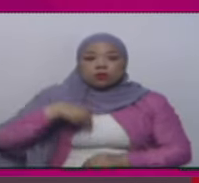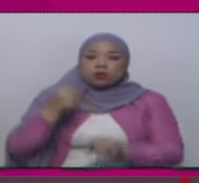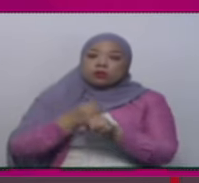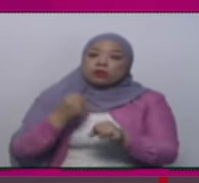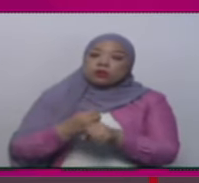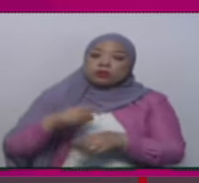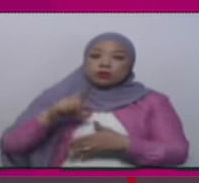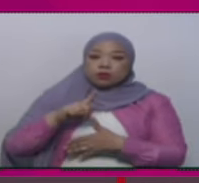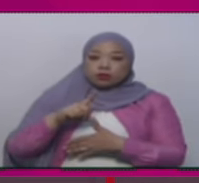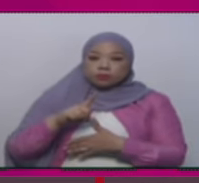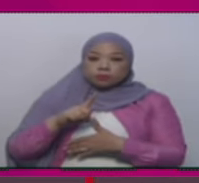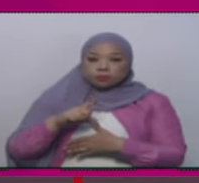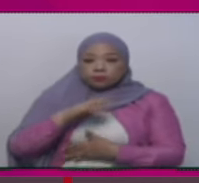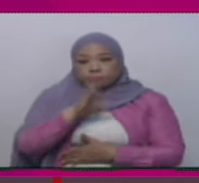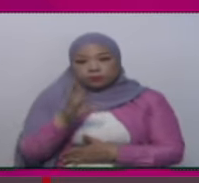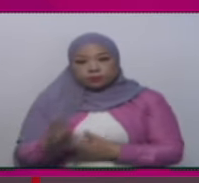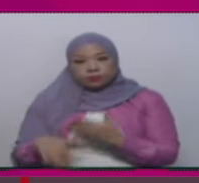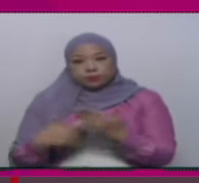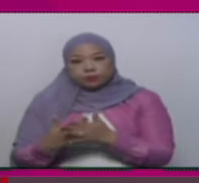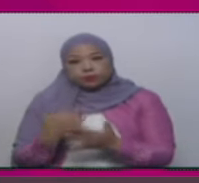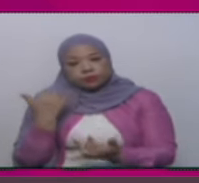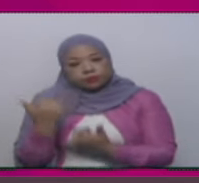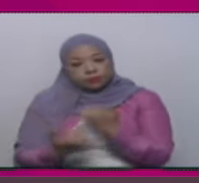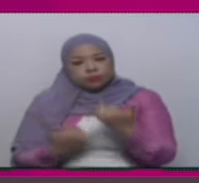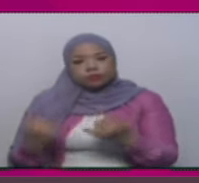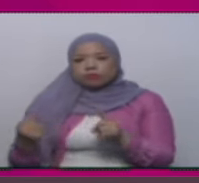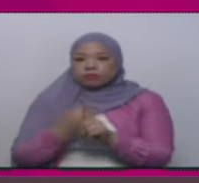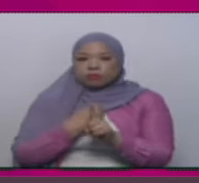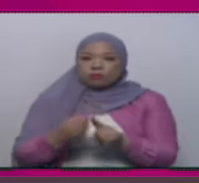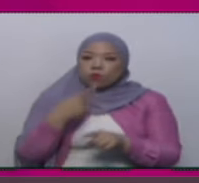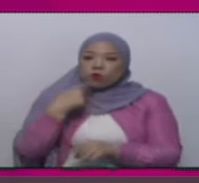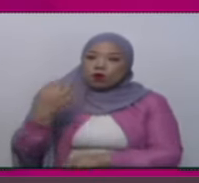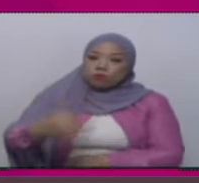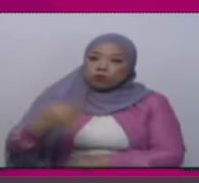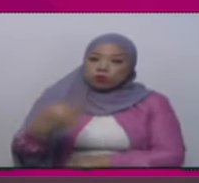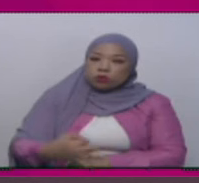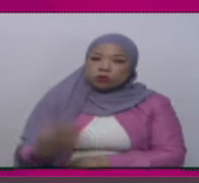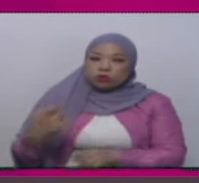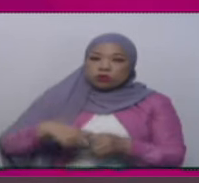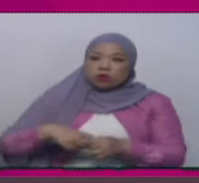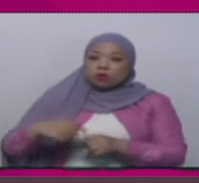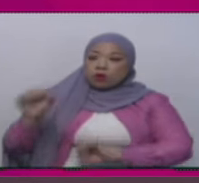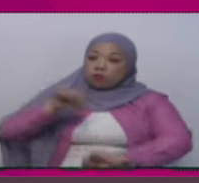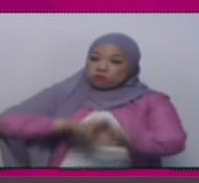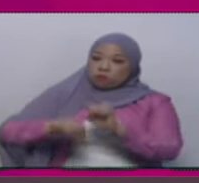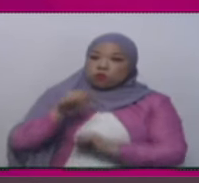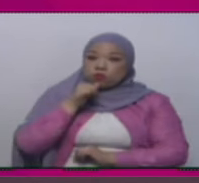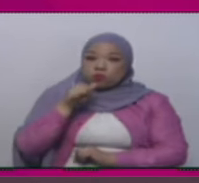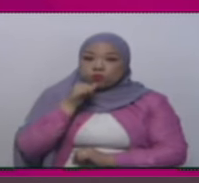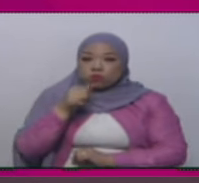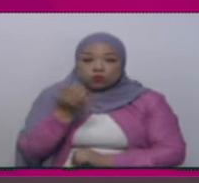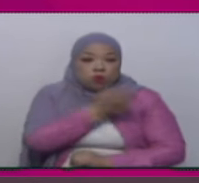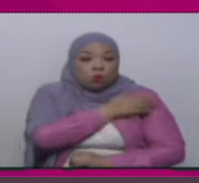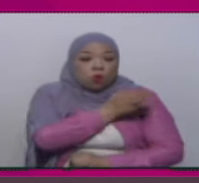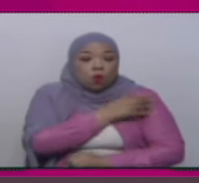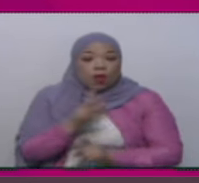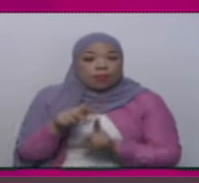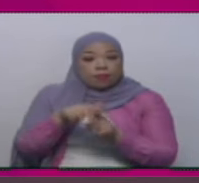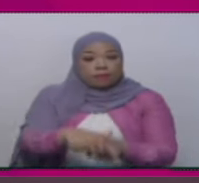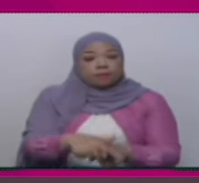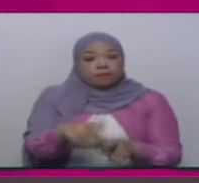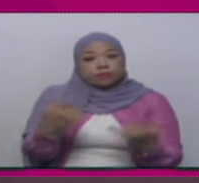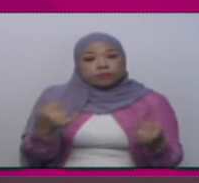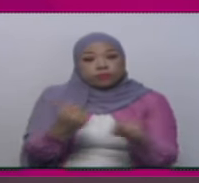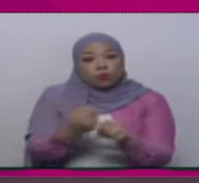Latina, del Caribe. No estoy exagerando. Es una batalla crucial entre el fascismo, el colonialismo en sus